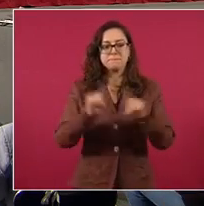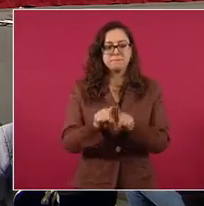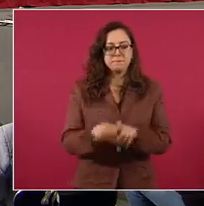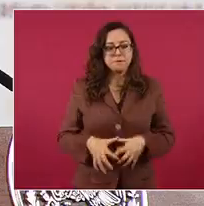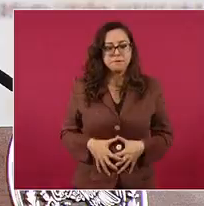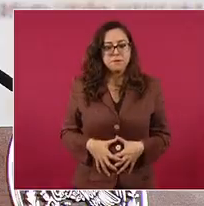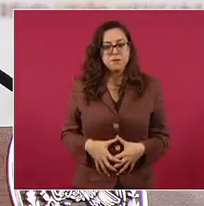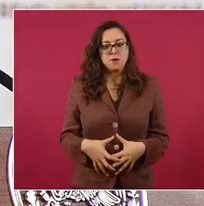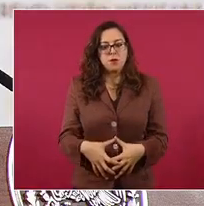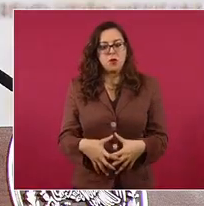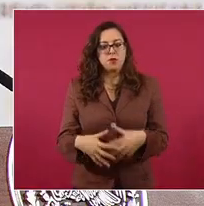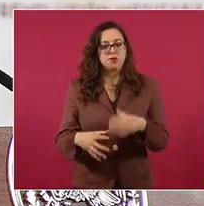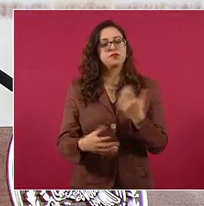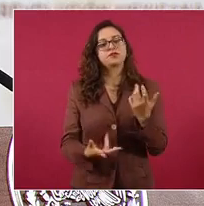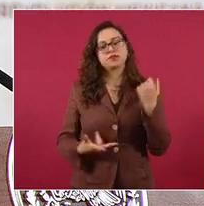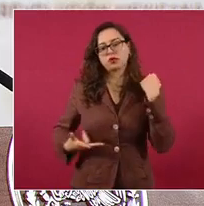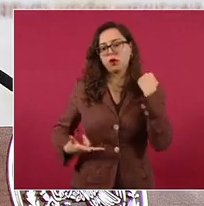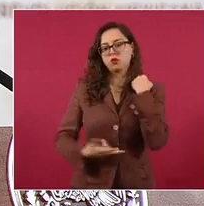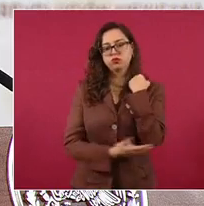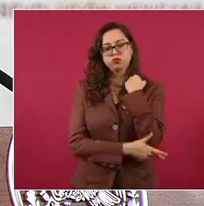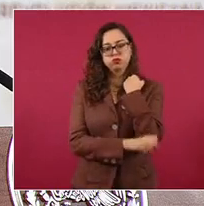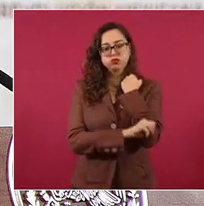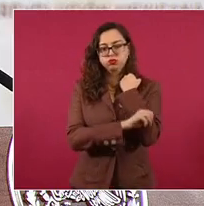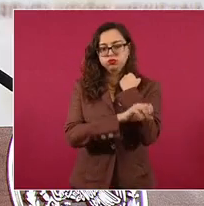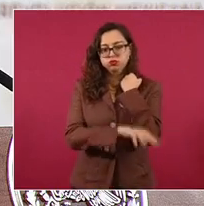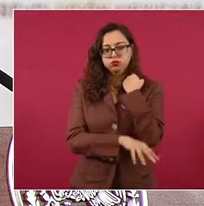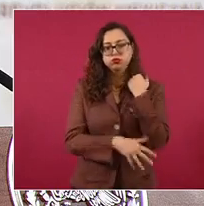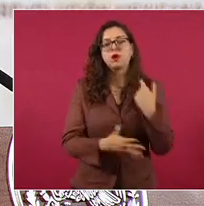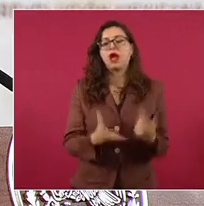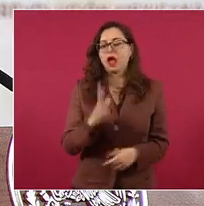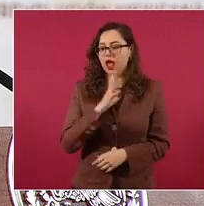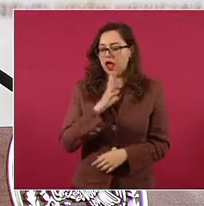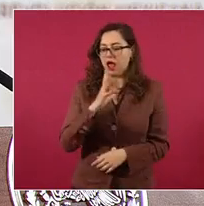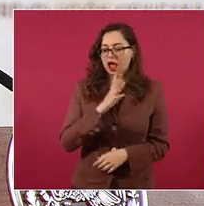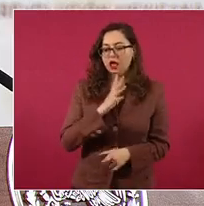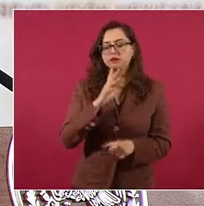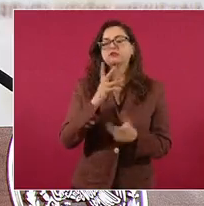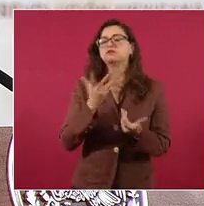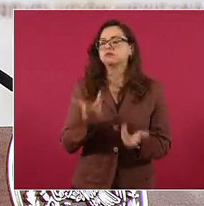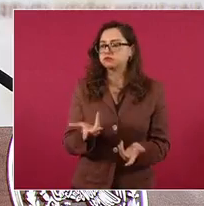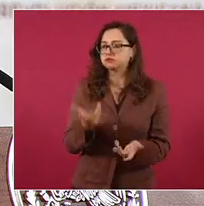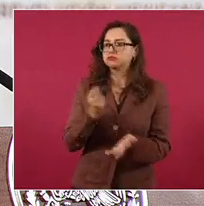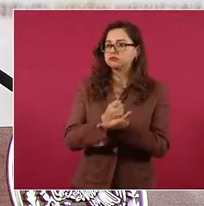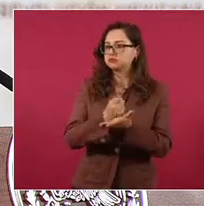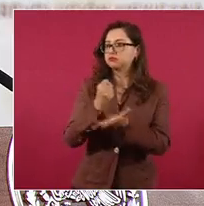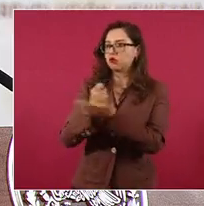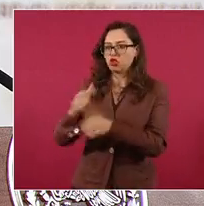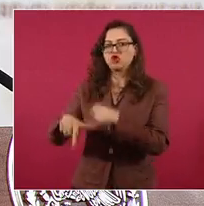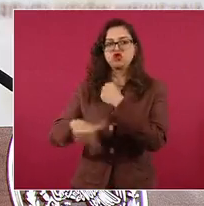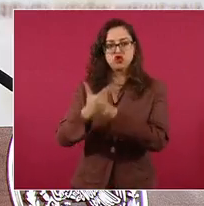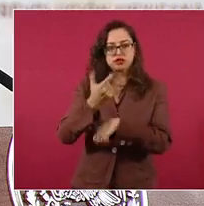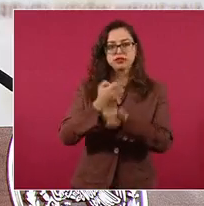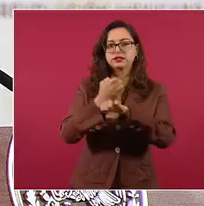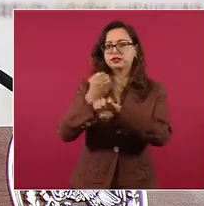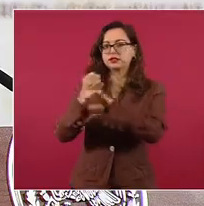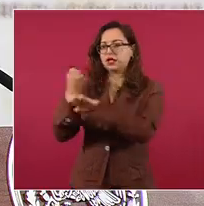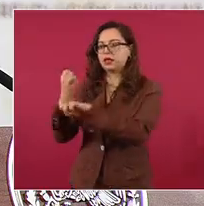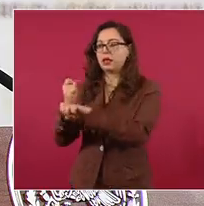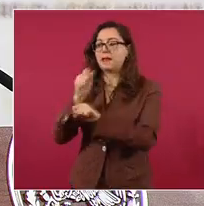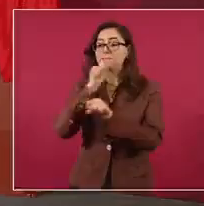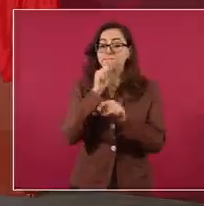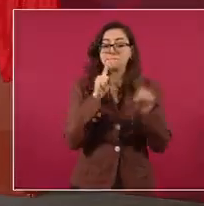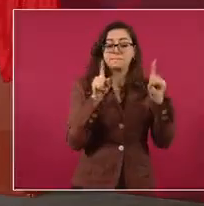podremos poner en la Estrategia Nacional para la Prevención del Embarazo Adolescentes a fin de disminuir la tasa de